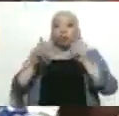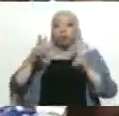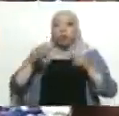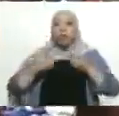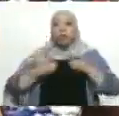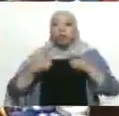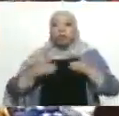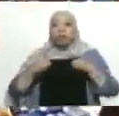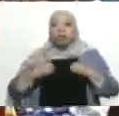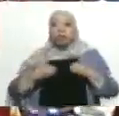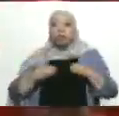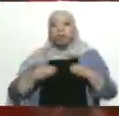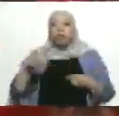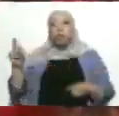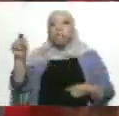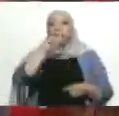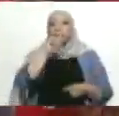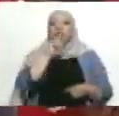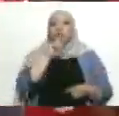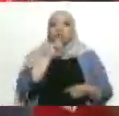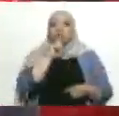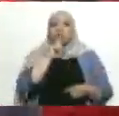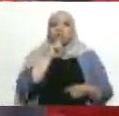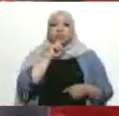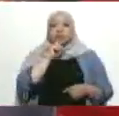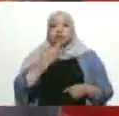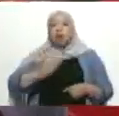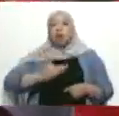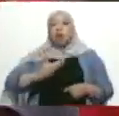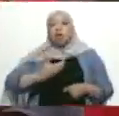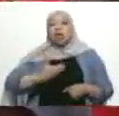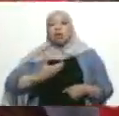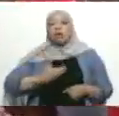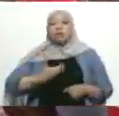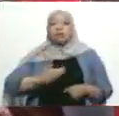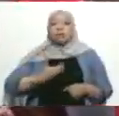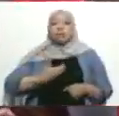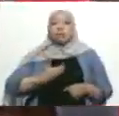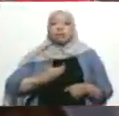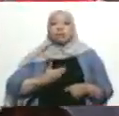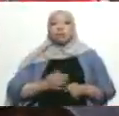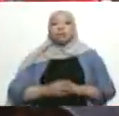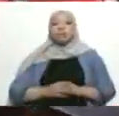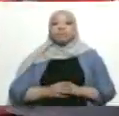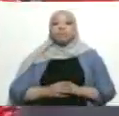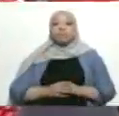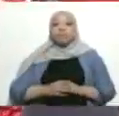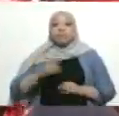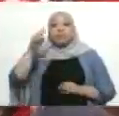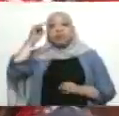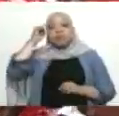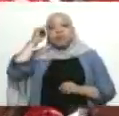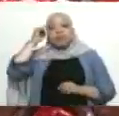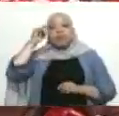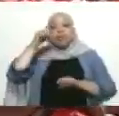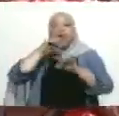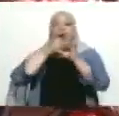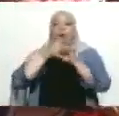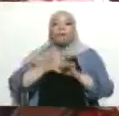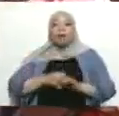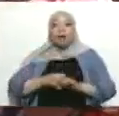supervivencia. Pero fue un mes. Los alcaldes les colocábamos guardias por día, y